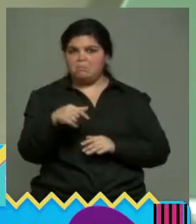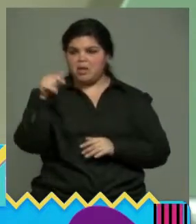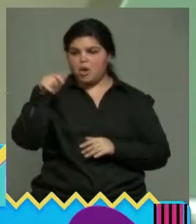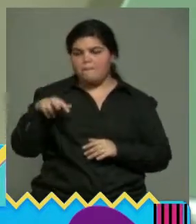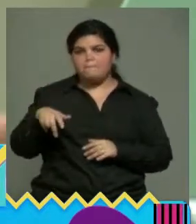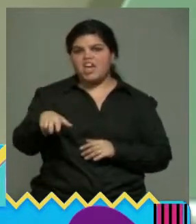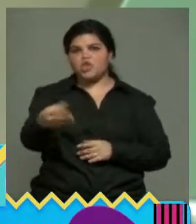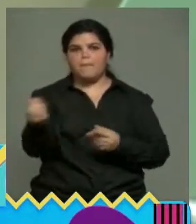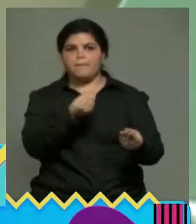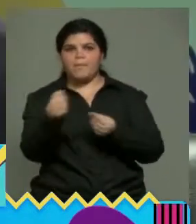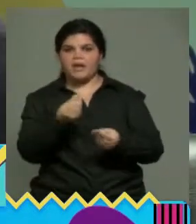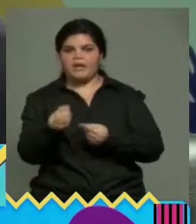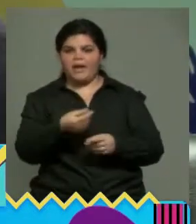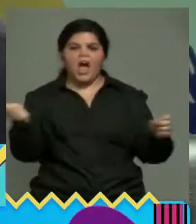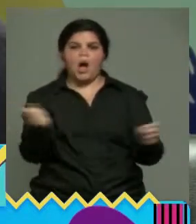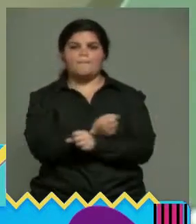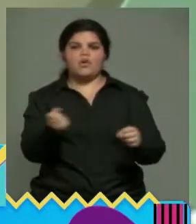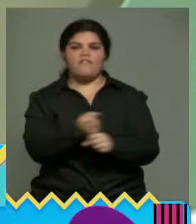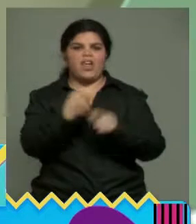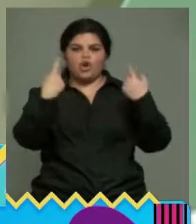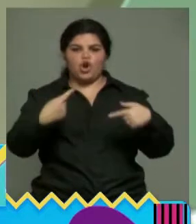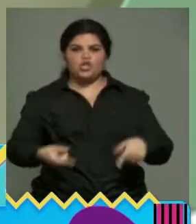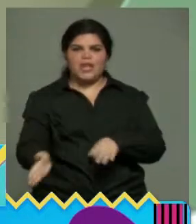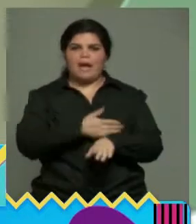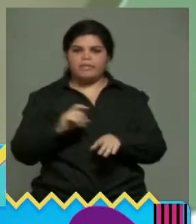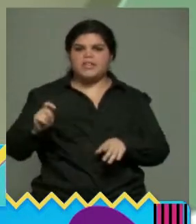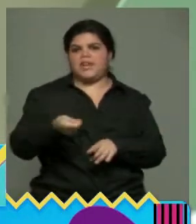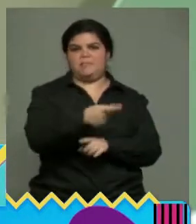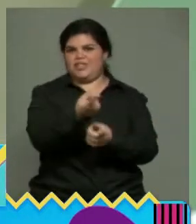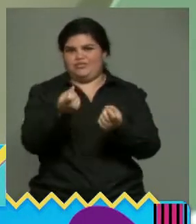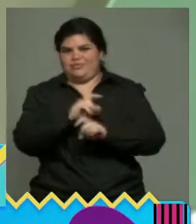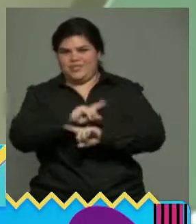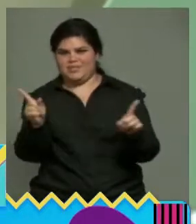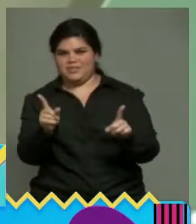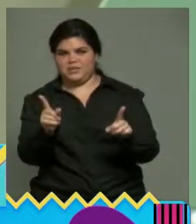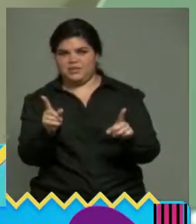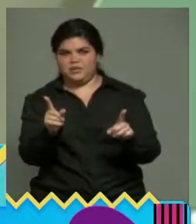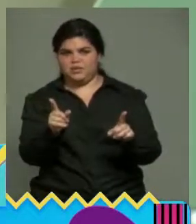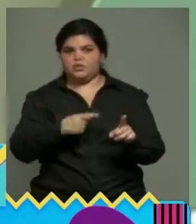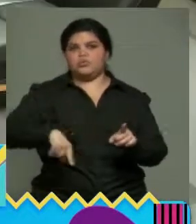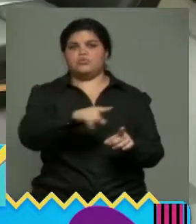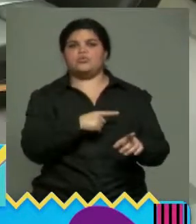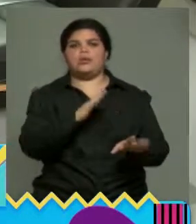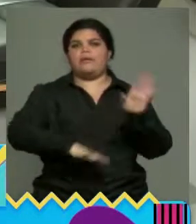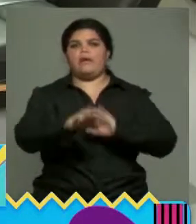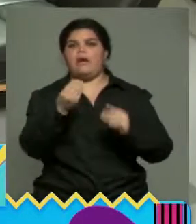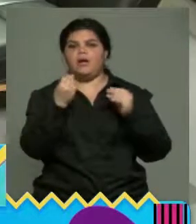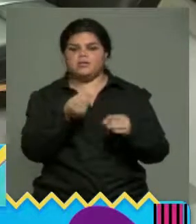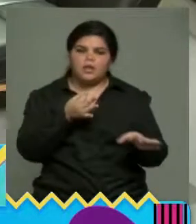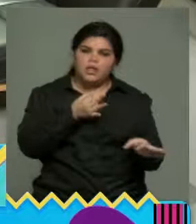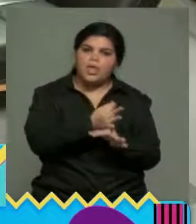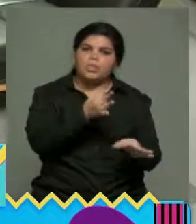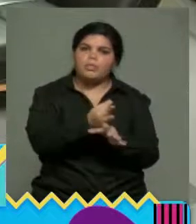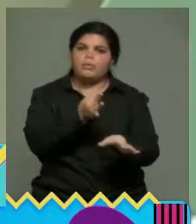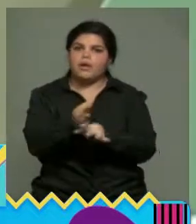falta habilitación para ser peatón. Entonces nosotros ¿qué hacíamos? Hacíamos educación por medio